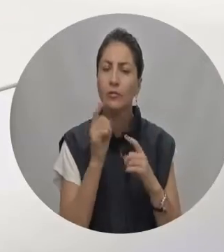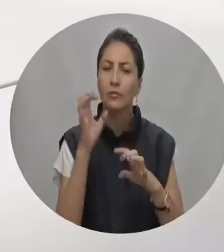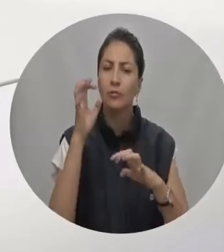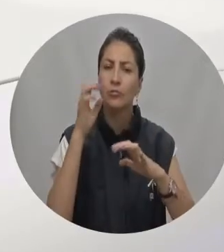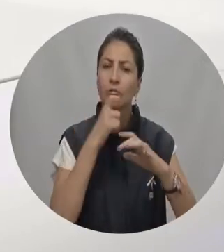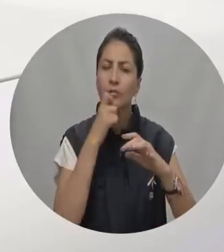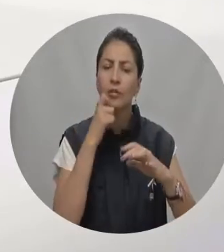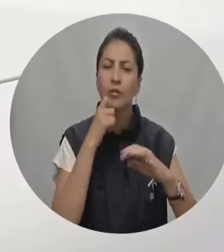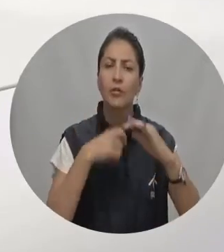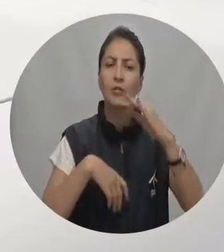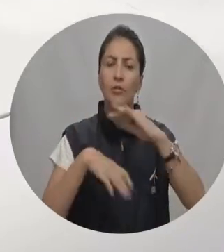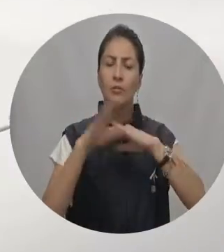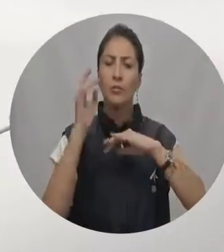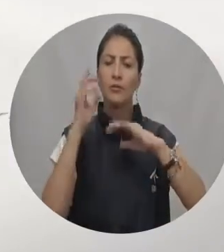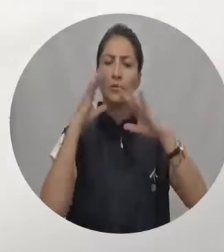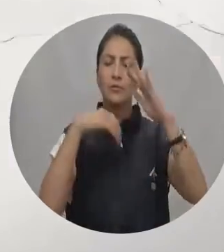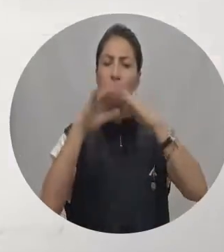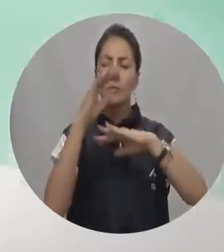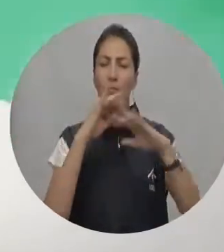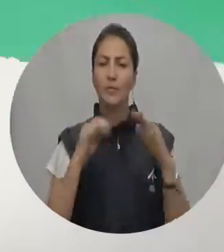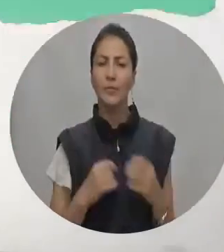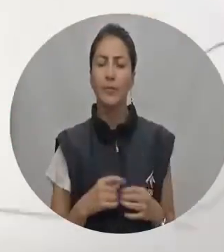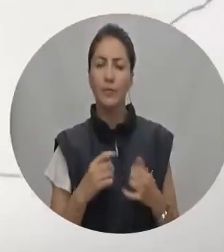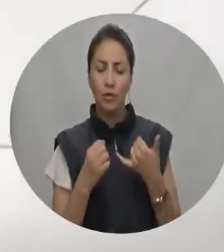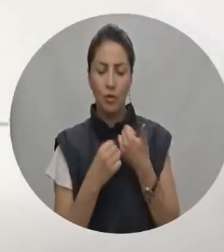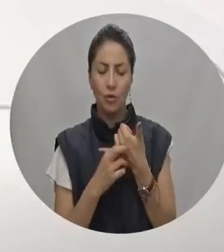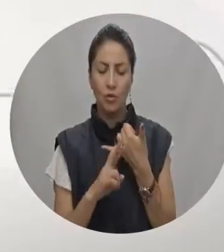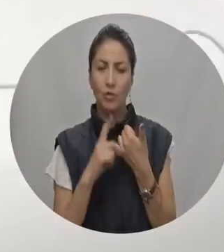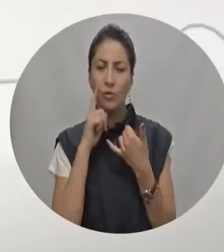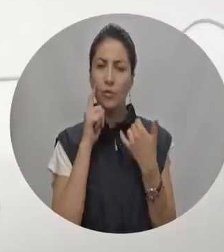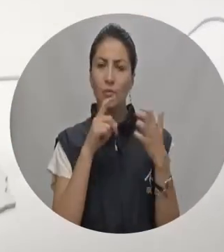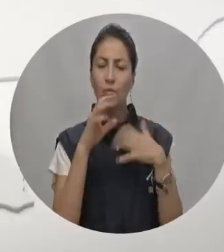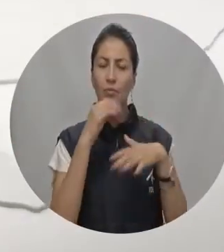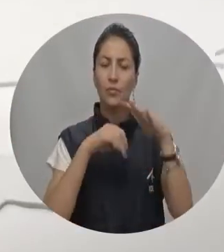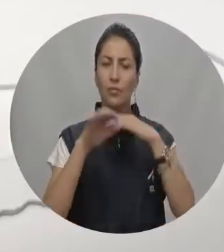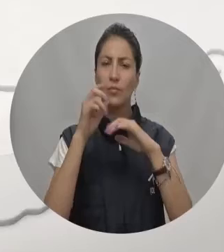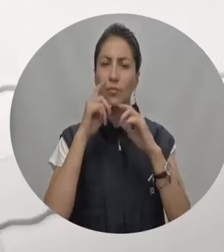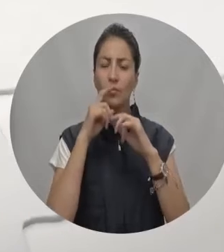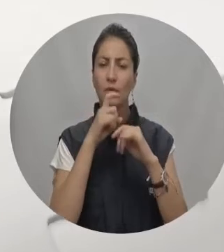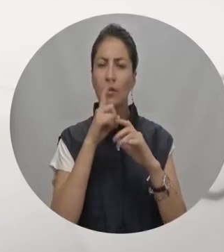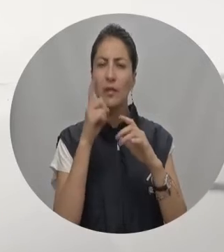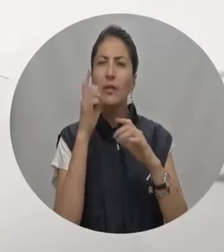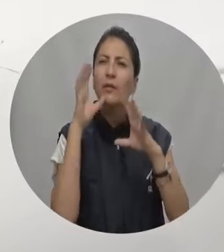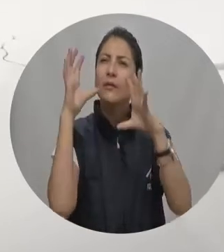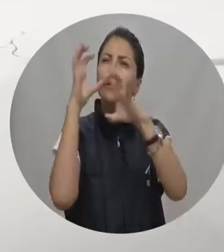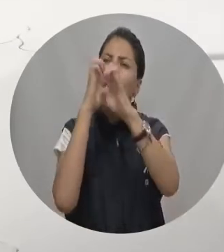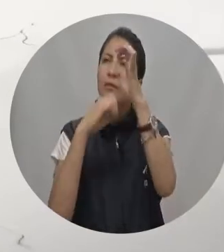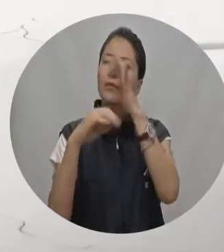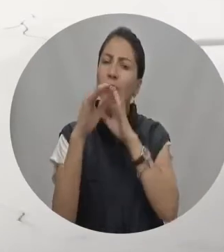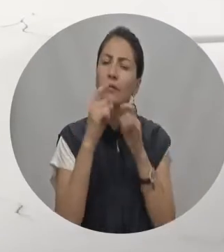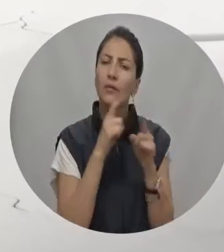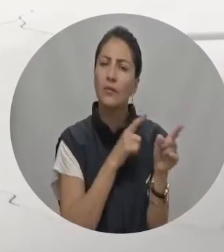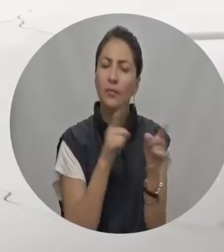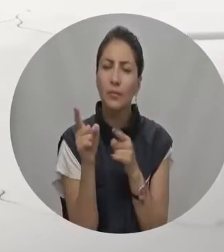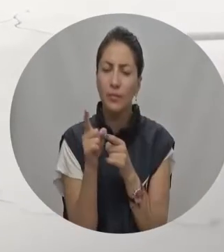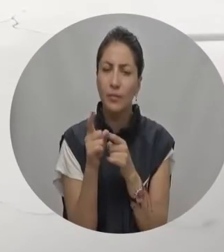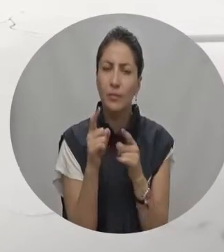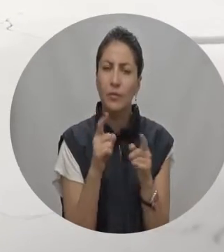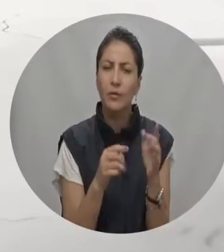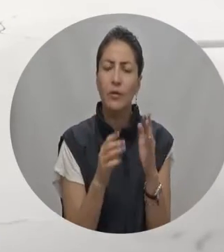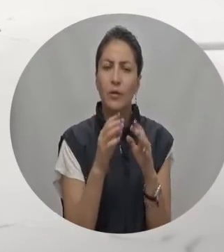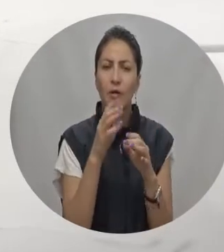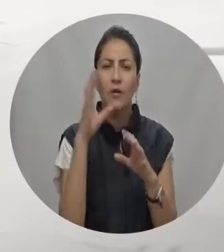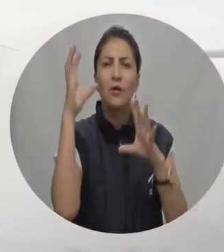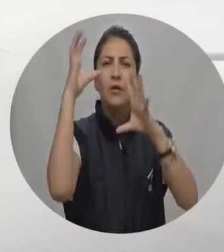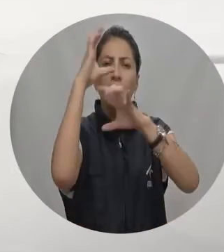resto de la región del centro del país habrá tiempo seco y con amplios sistemas nubosos. La Orinoquía amanece con cielo nuboso y gris. Se pronostica